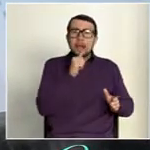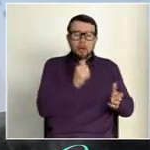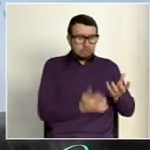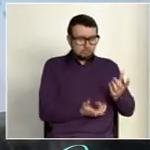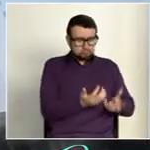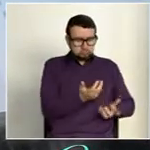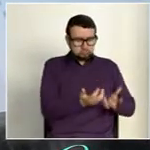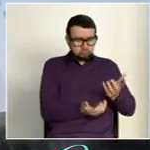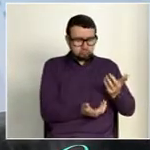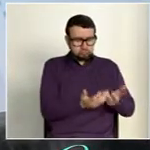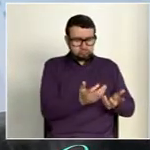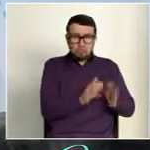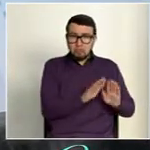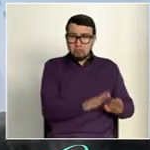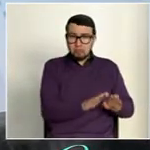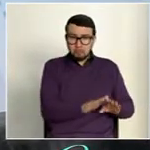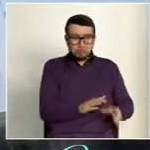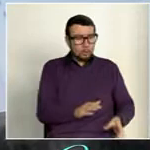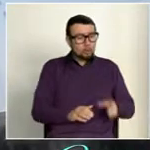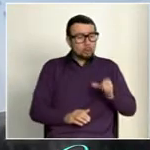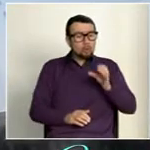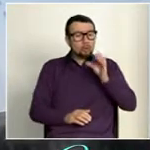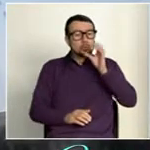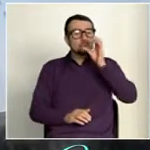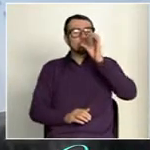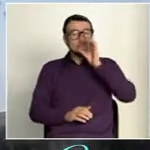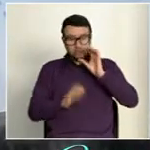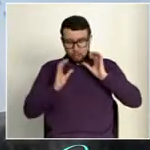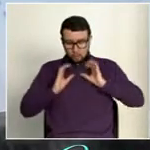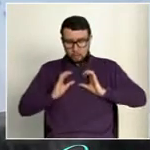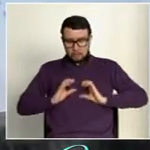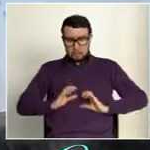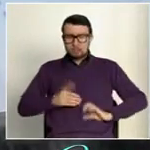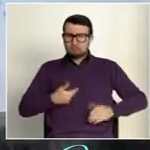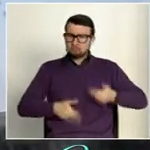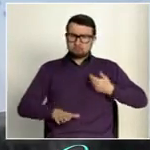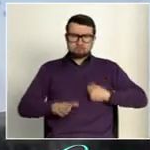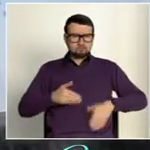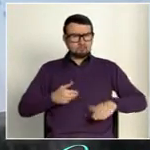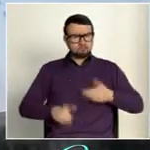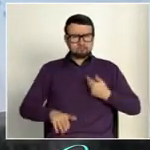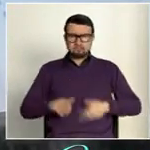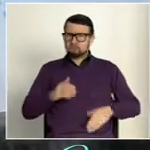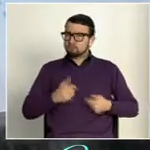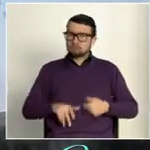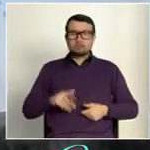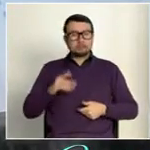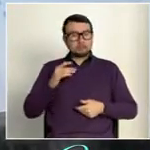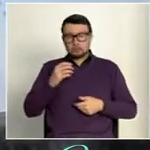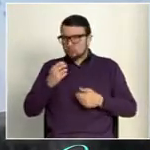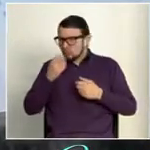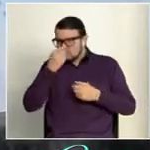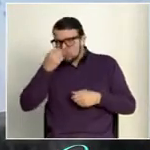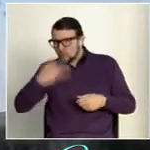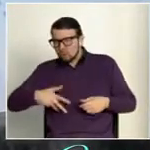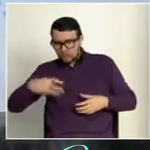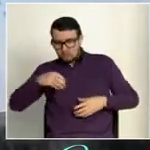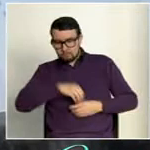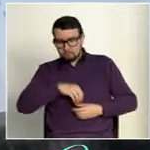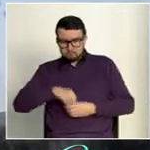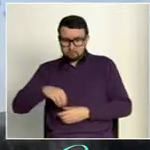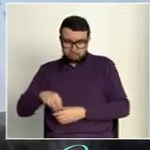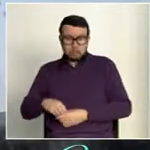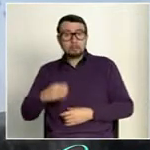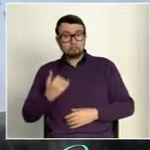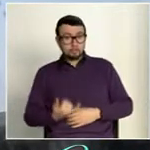que el sistema gastrointestinal comience a desintoxicarse, comience a botar toxinas. y sabemos hoy al día que las toxinas son la principal causa de las